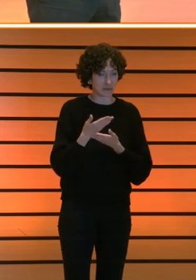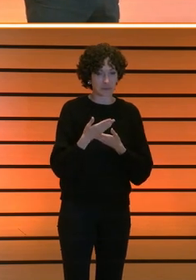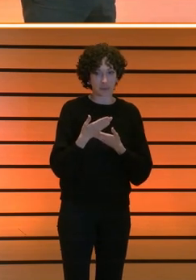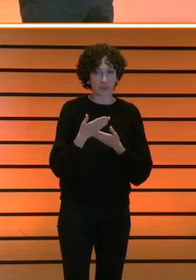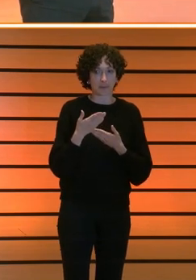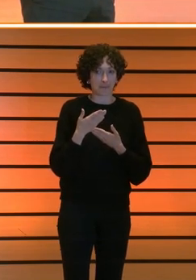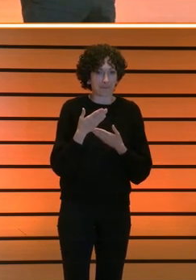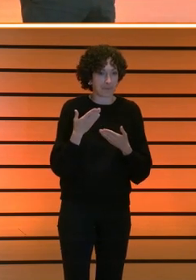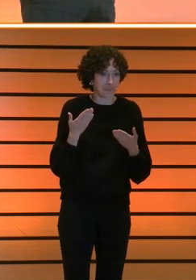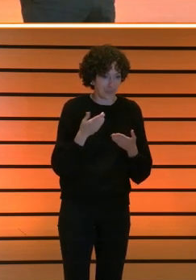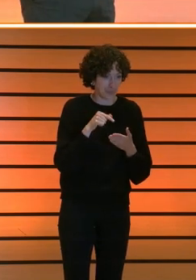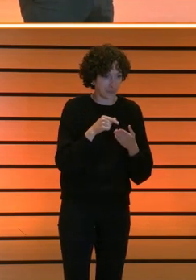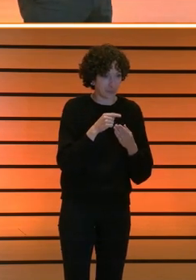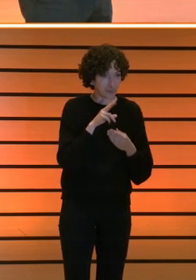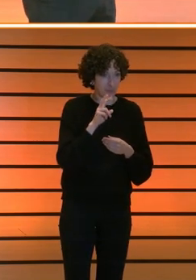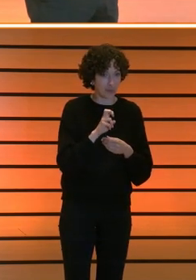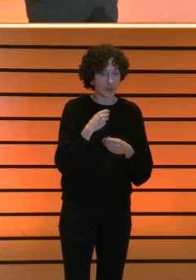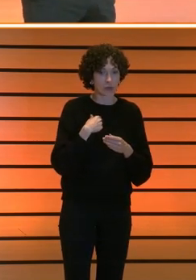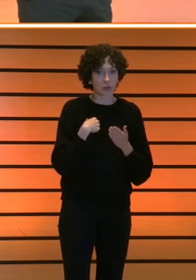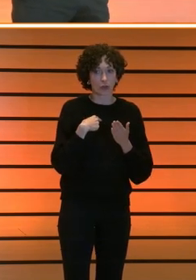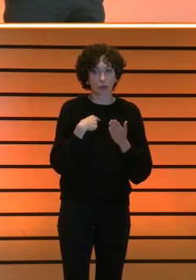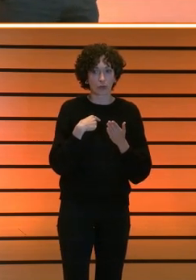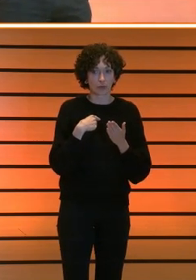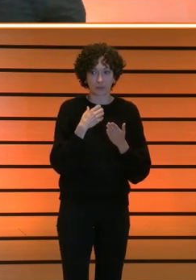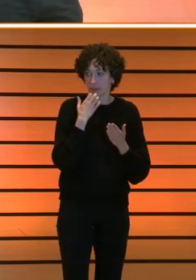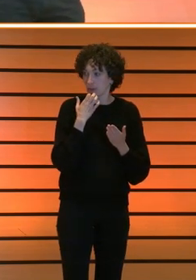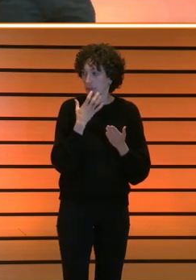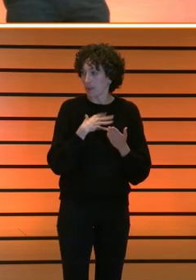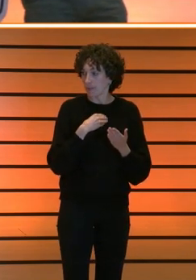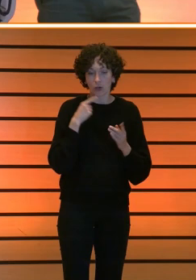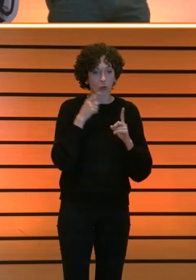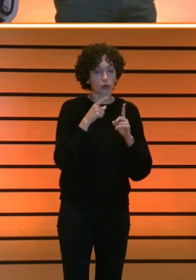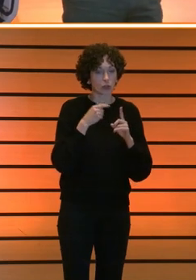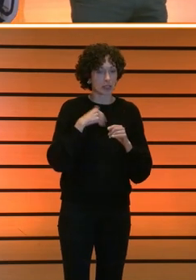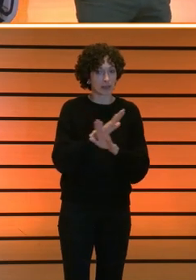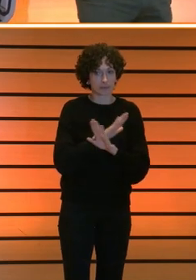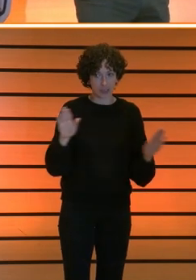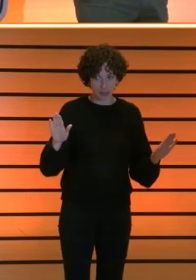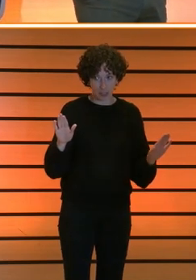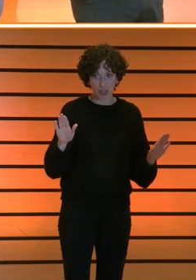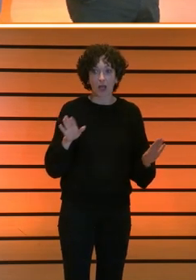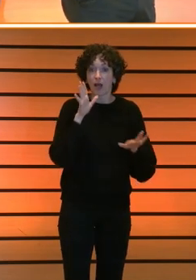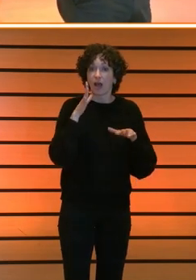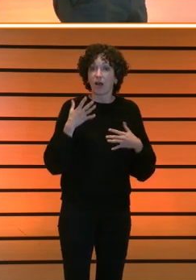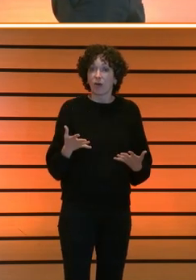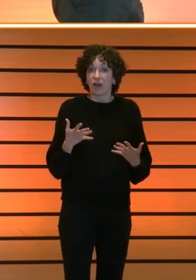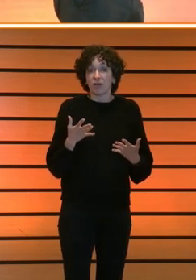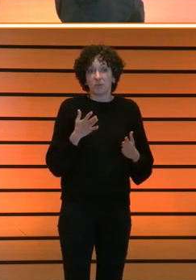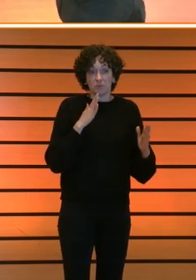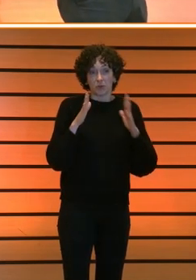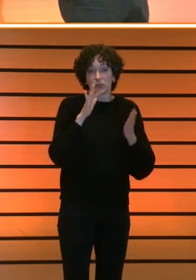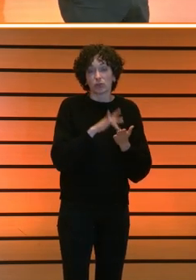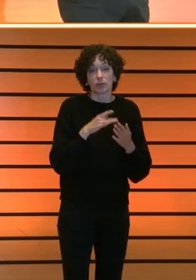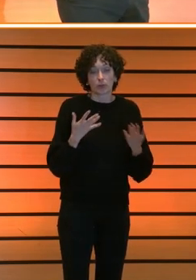libreta y está todo ahí no utilizo ya papel yo creo que ya estamos en una en un momento en que la tecnología